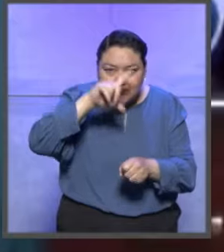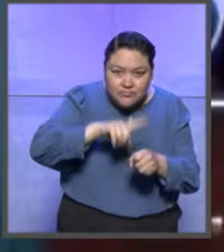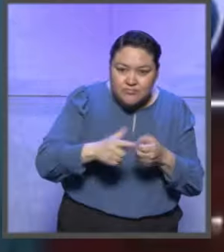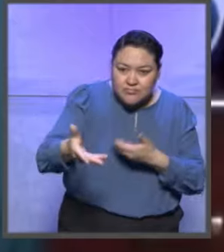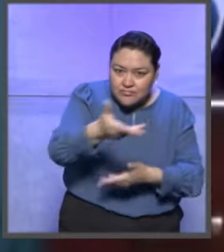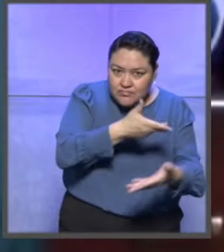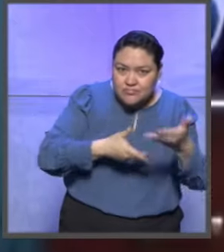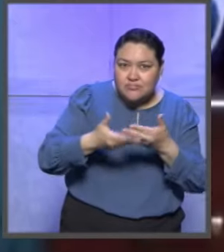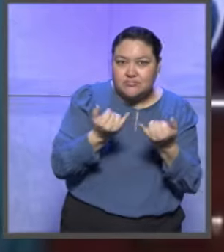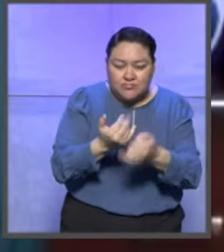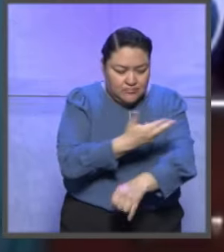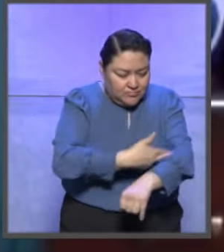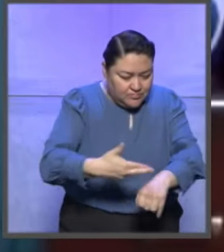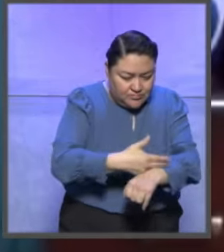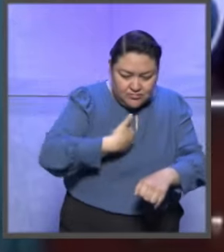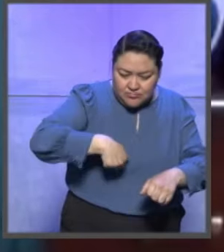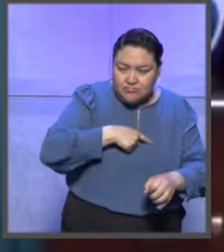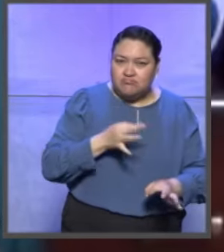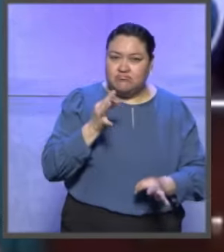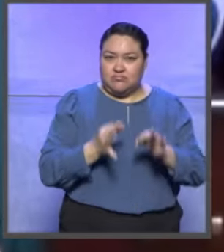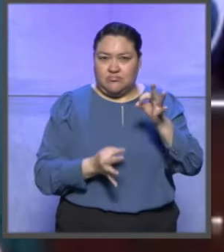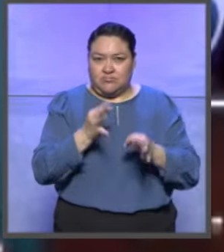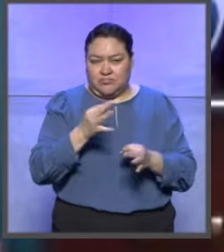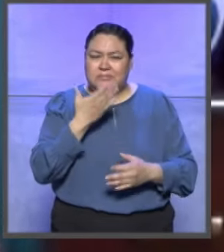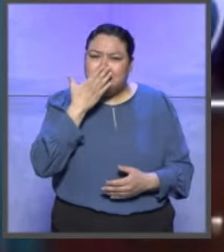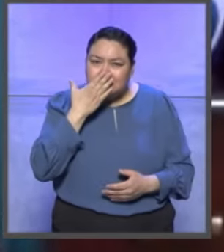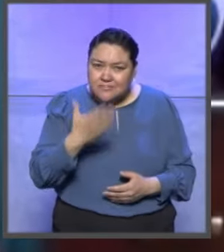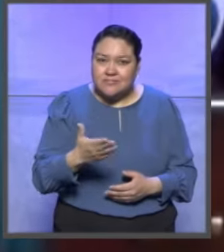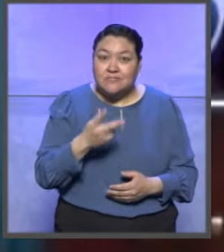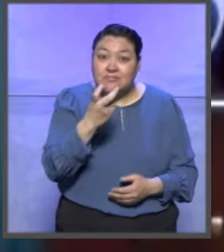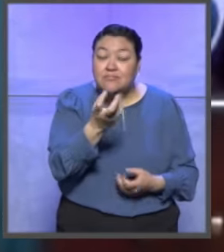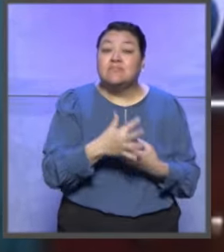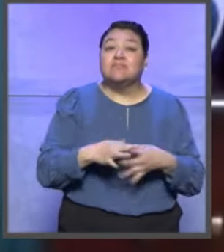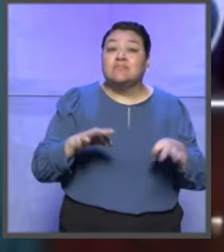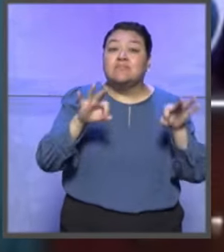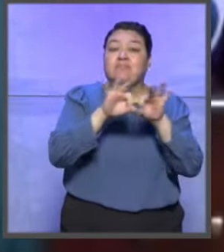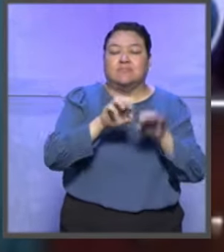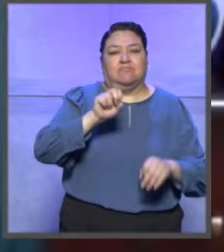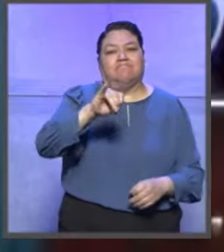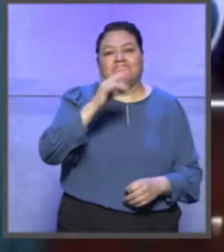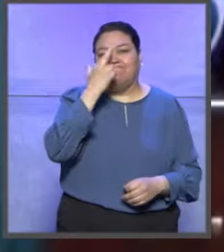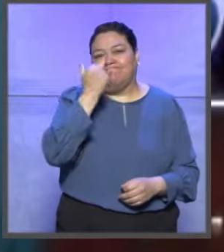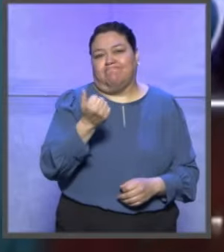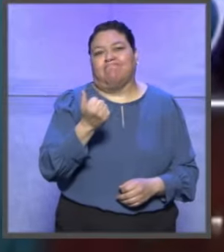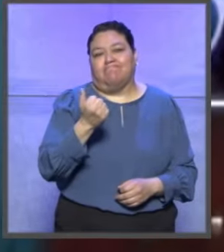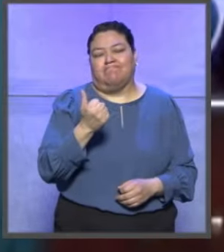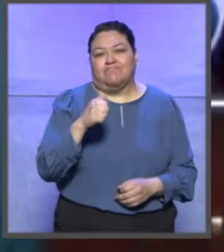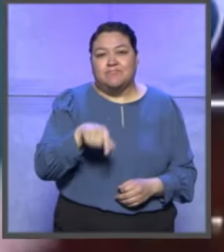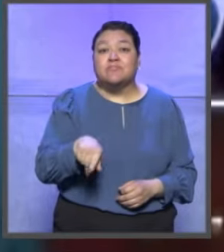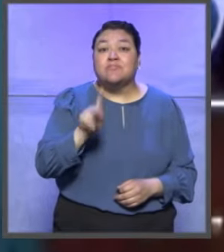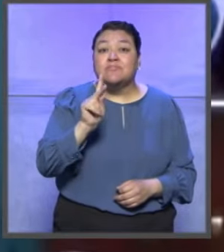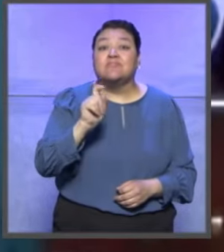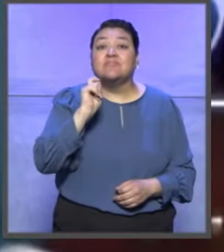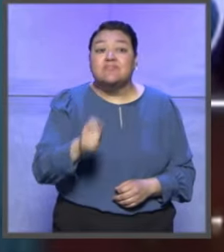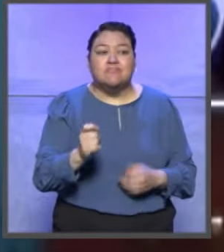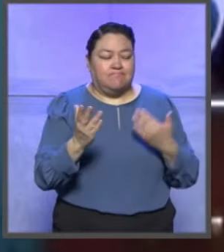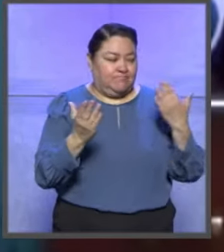la justicia, desde los mecanismos que nosotros tenemos. Entonces, es importante, sí. Y pues